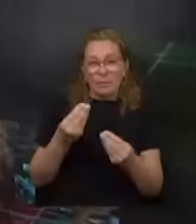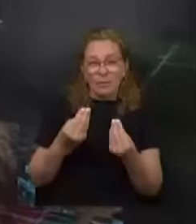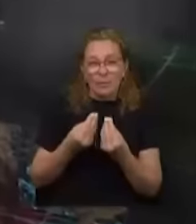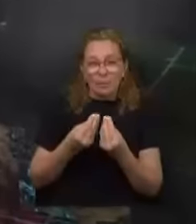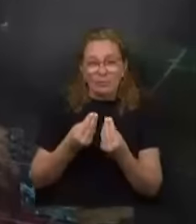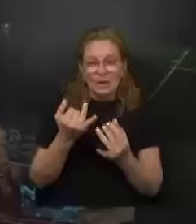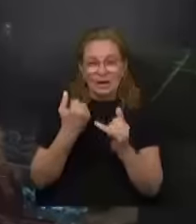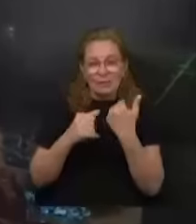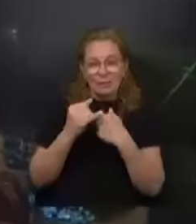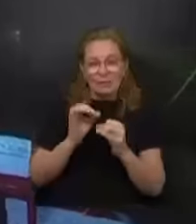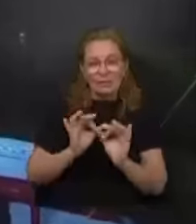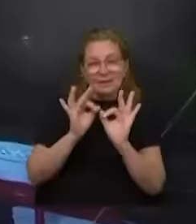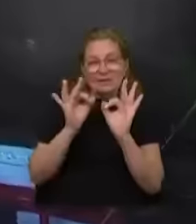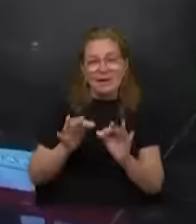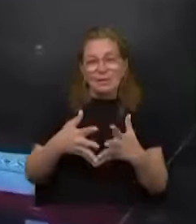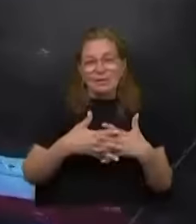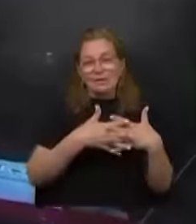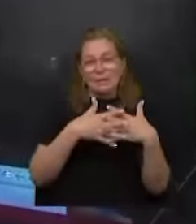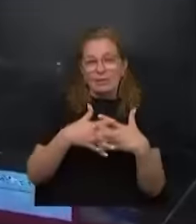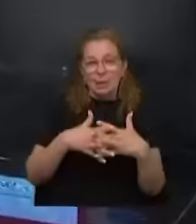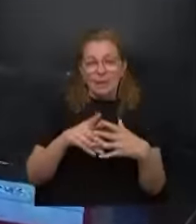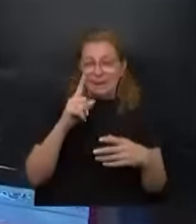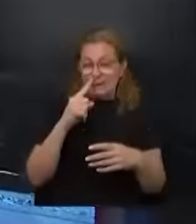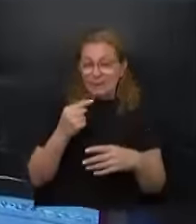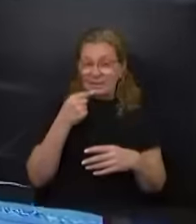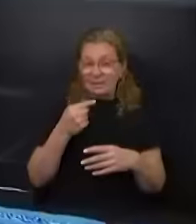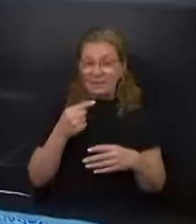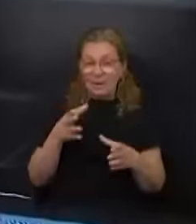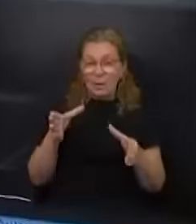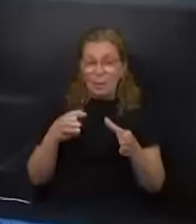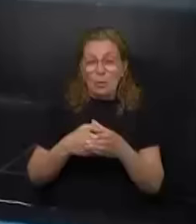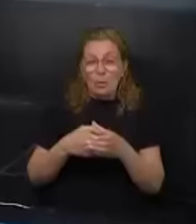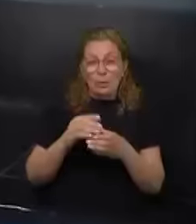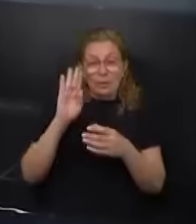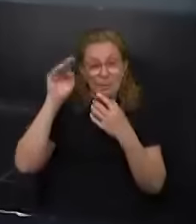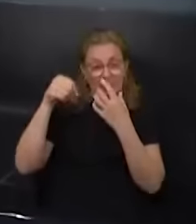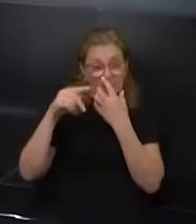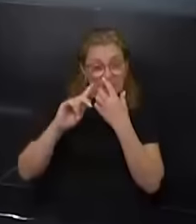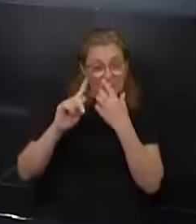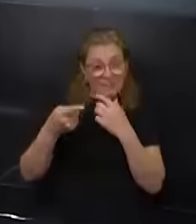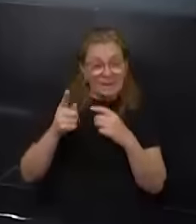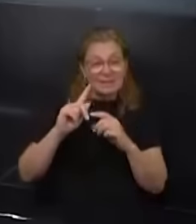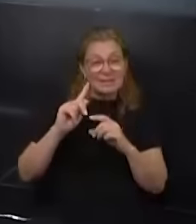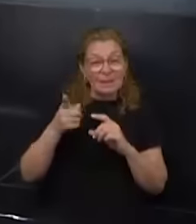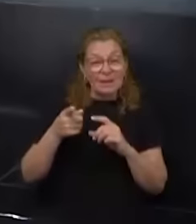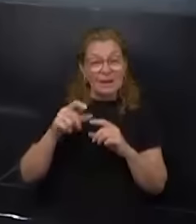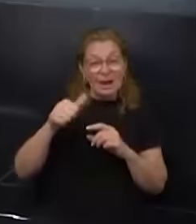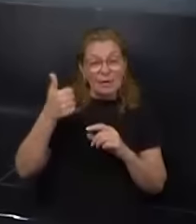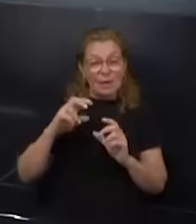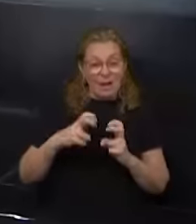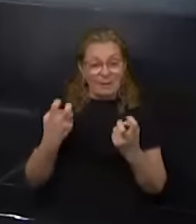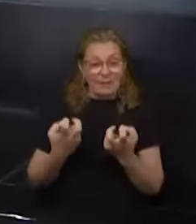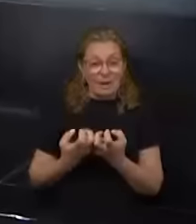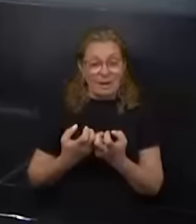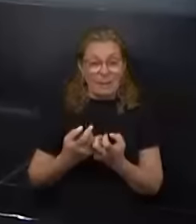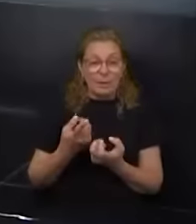las informaciones que están llegando desde Estados Unidos la más inmediata es que el partido republicano ganó también la cámara baja algo que se preveía pero que no